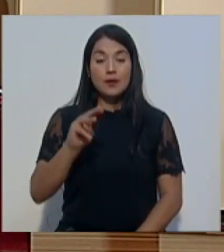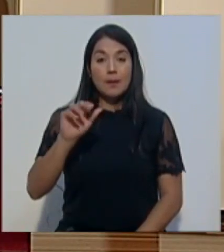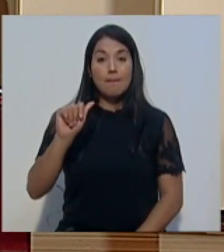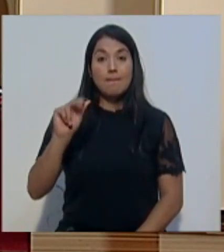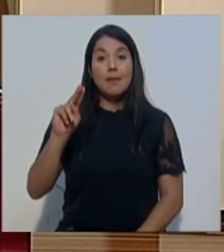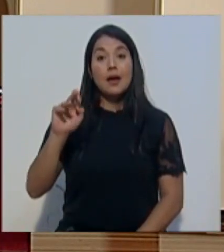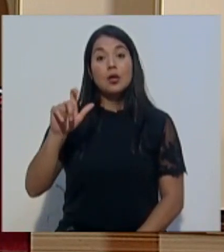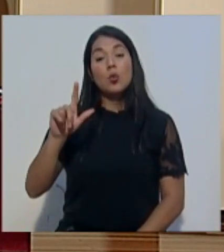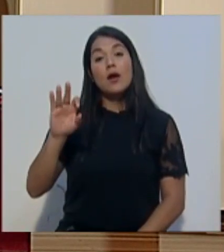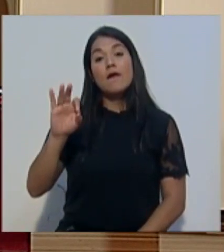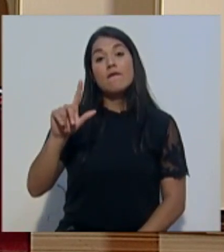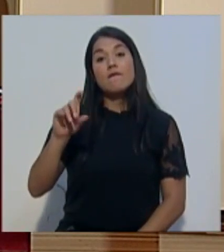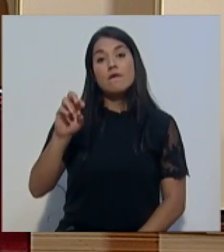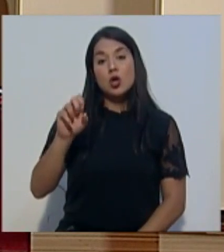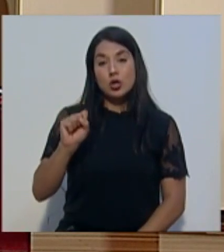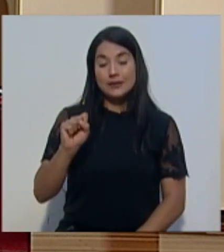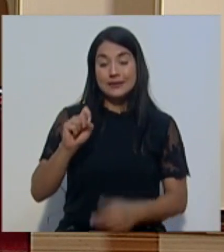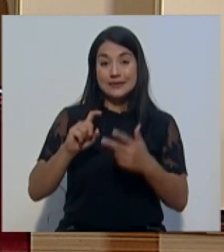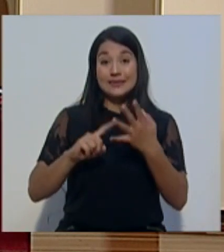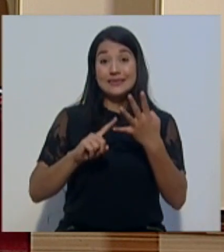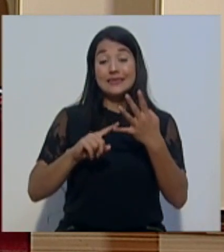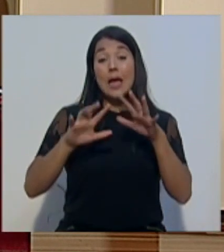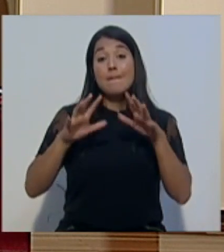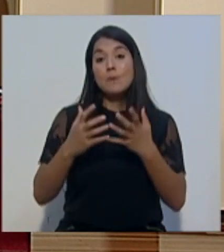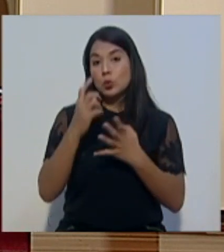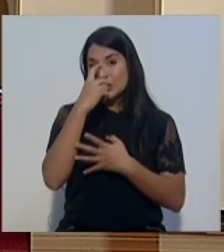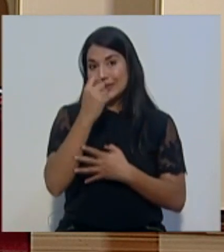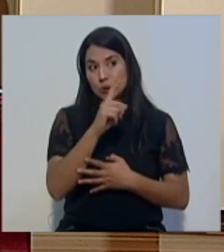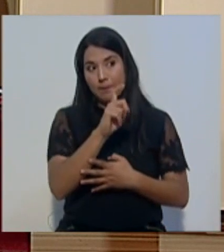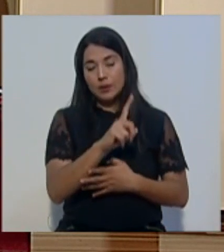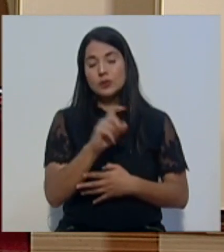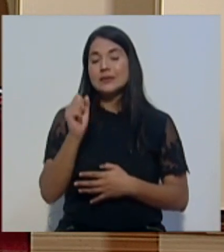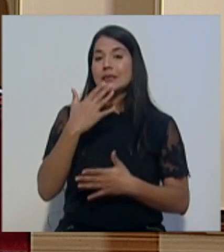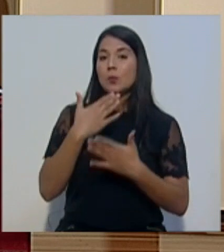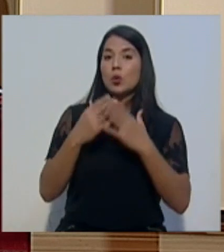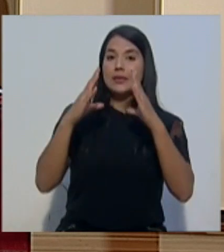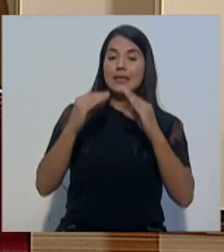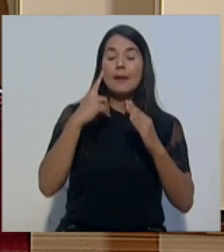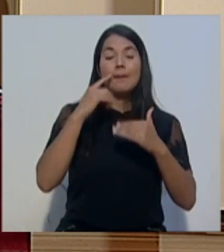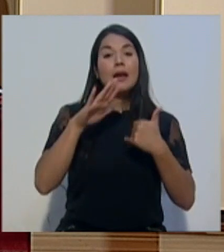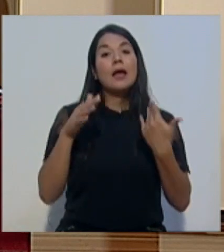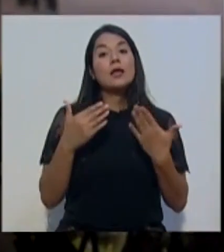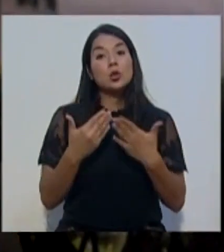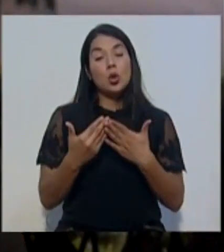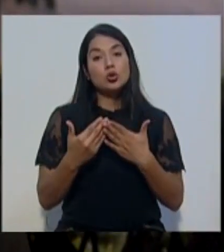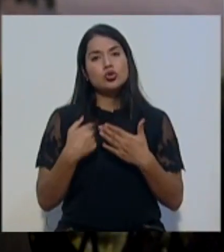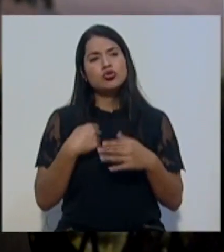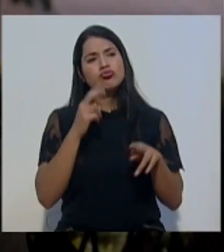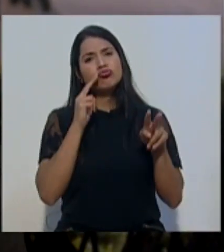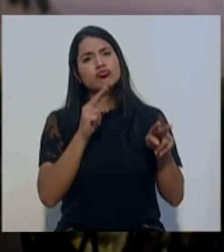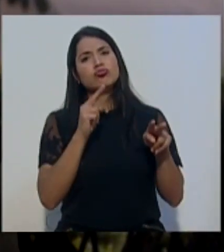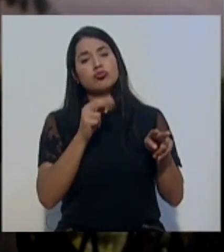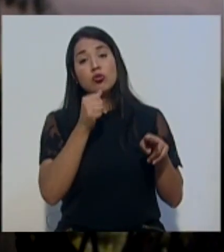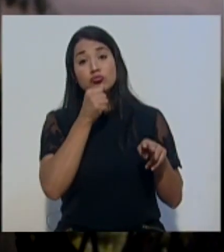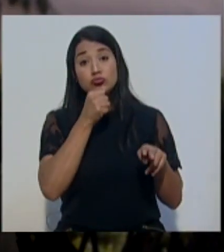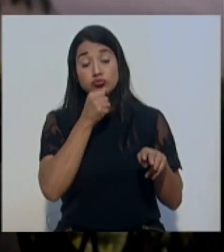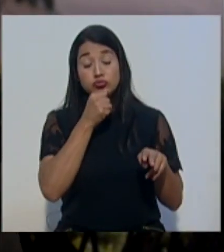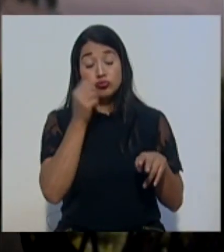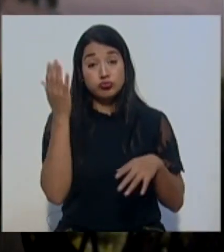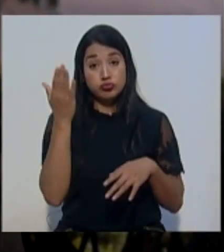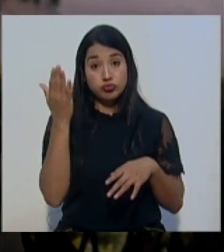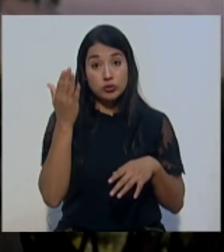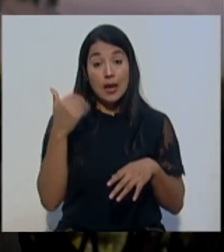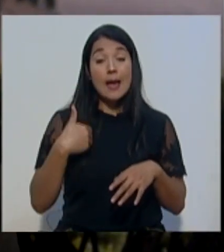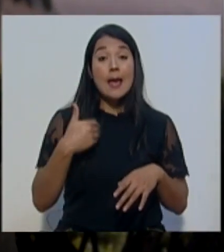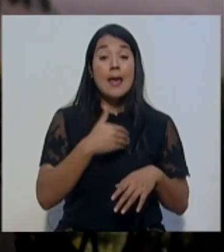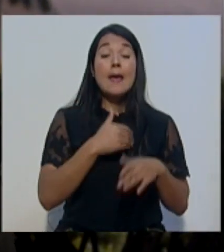Manuel Flores, del Mundo Escazú, su consulta. Sí, buenas tardes para todos. Observando la rueda de prensa, tanto